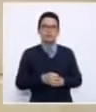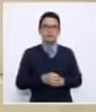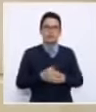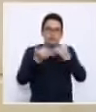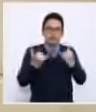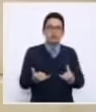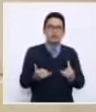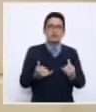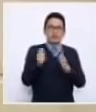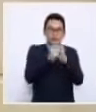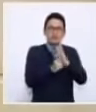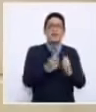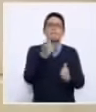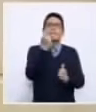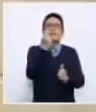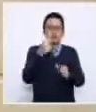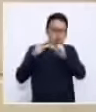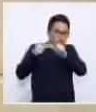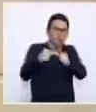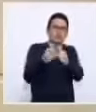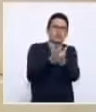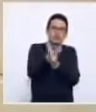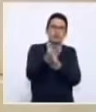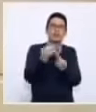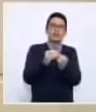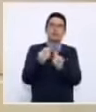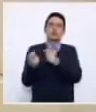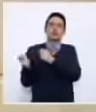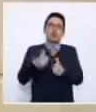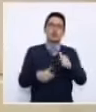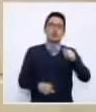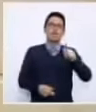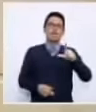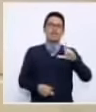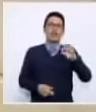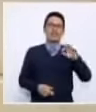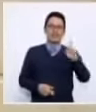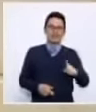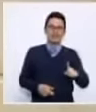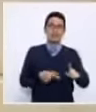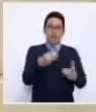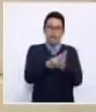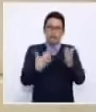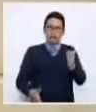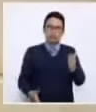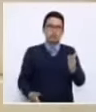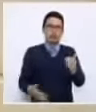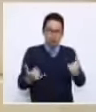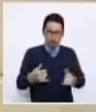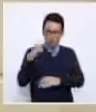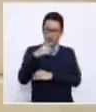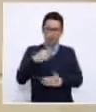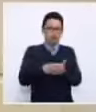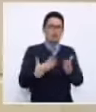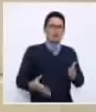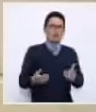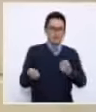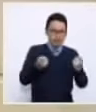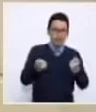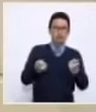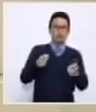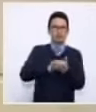puntos? Un precio de sustentación con un subsidio de fletes, porque los fletes son muy costosos en este país, y un manejo